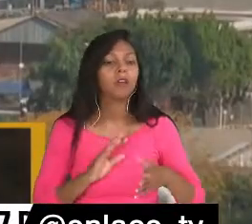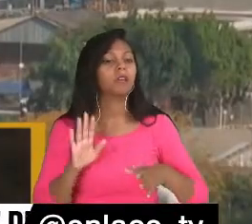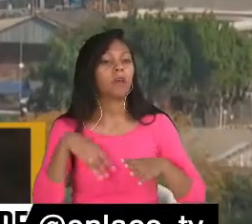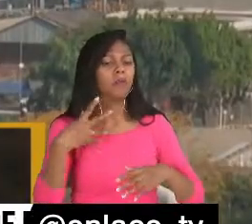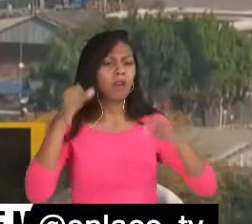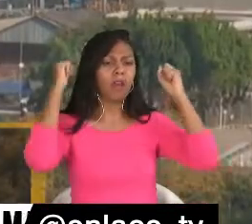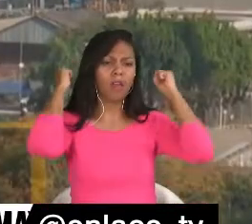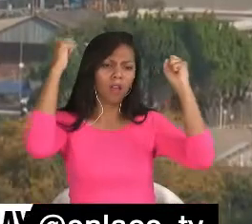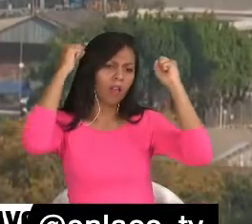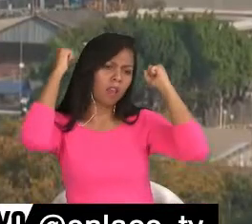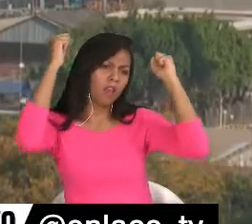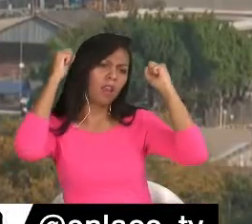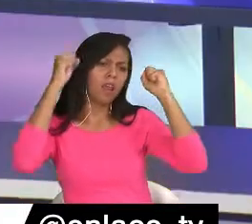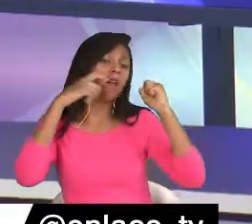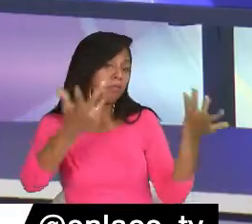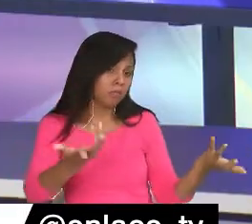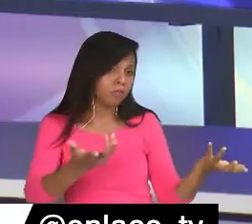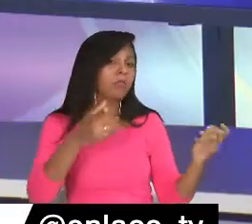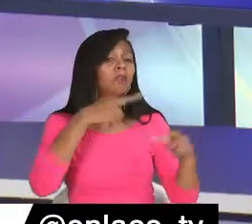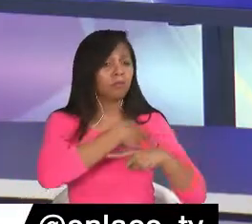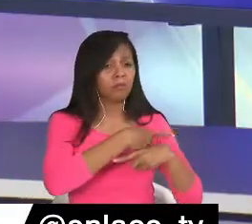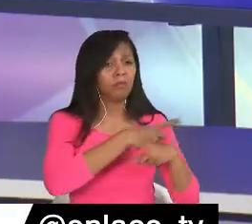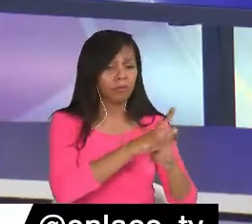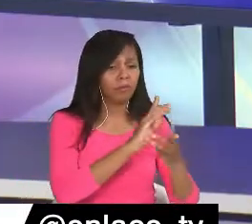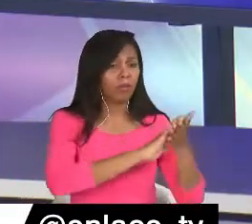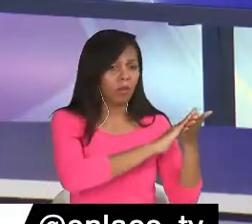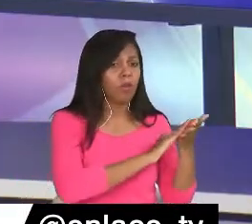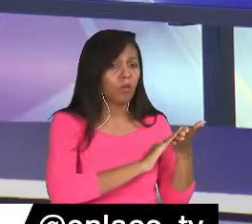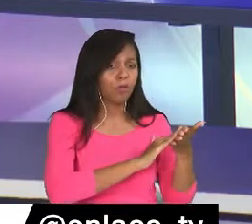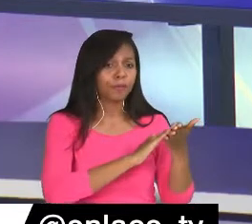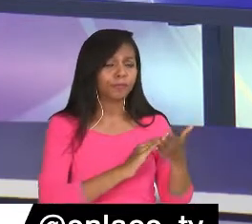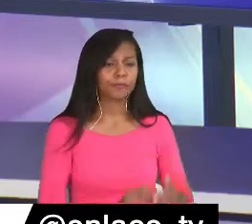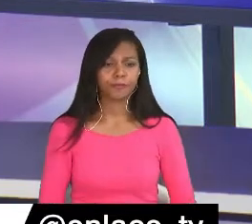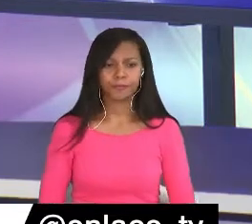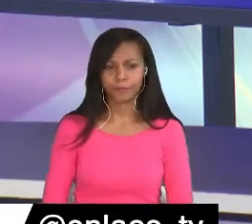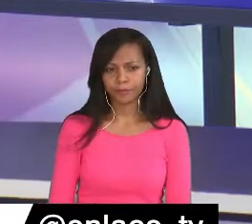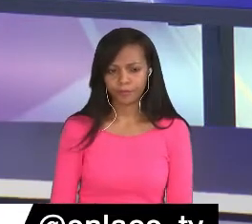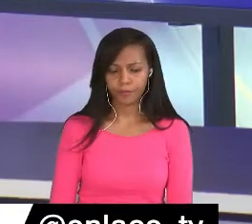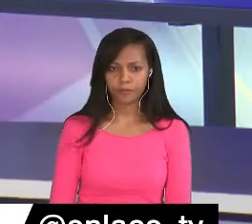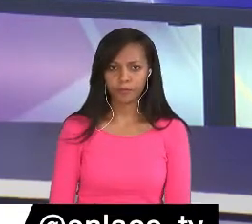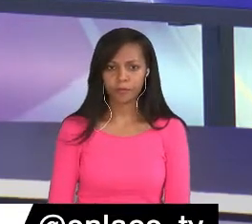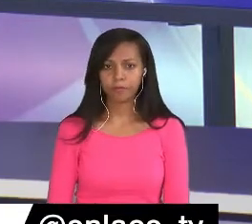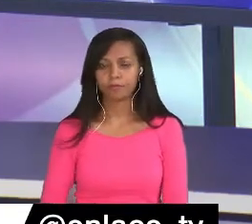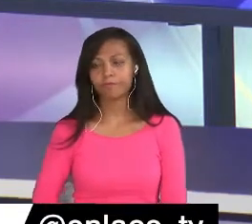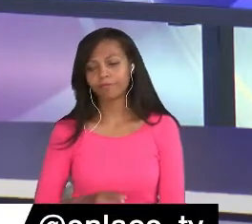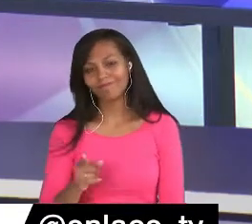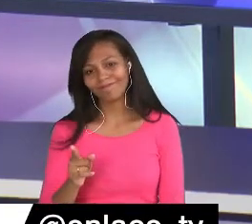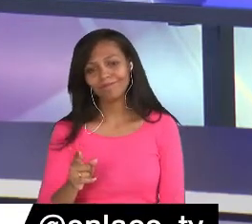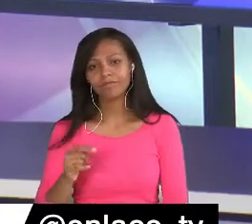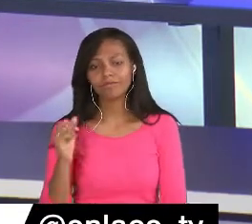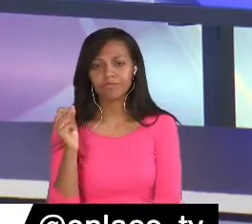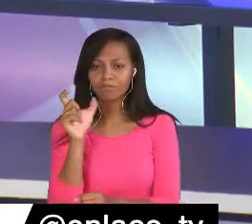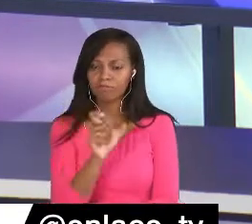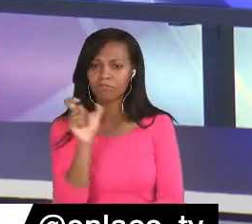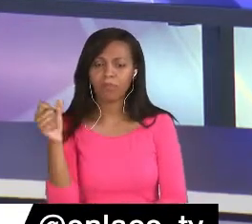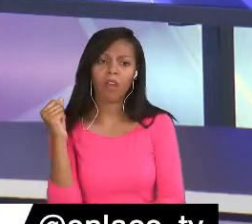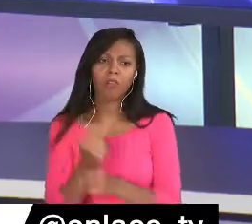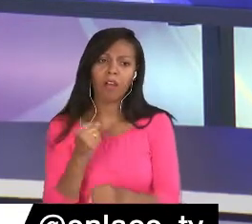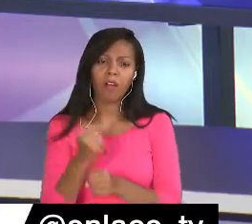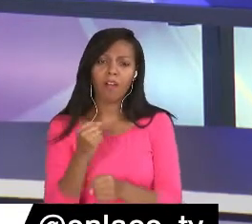la realización del PMRB. Un obrero muerto y otro herido tras un derrumbe en la ciudad de Bucaramanga en un nuevo accidente laboral.